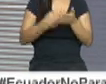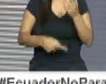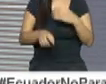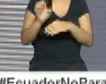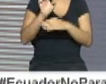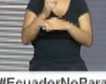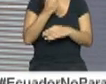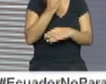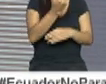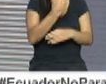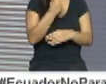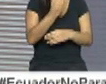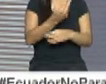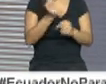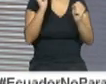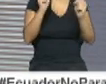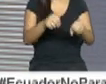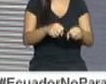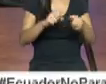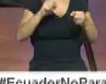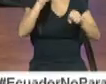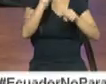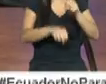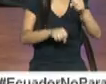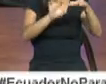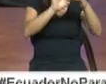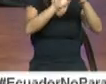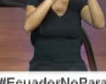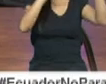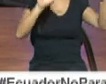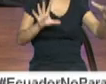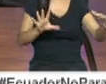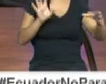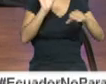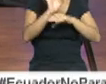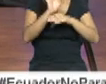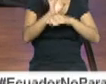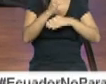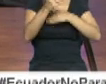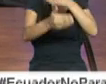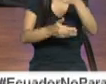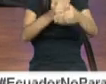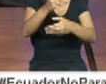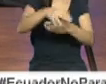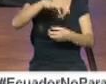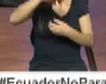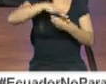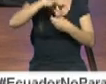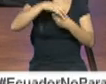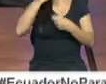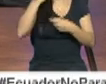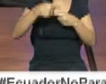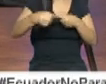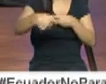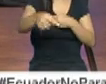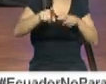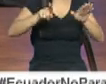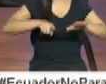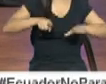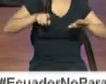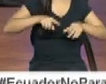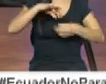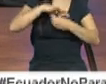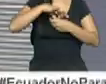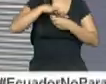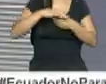ecuatoriana. ¿Esto puede afectar, digamos, a lo que va a suceder en el Ecuador en los próximos meses? Apenas estamos casi a 6 meses de las